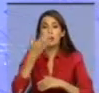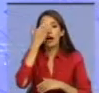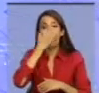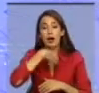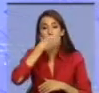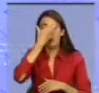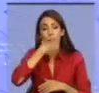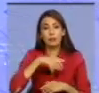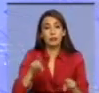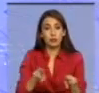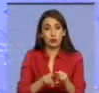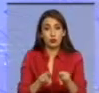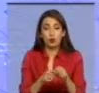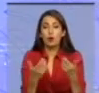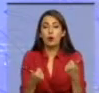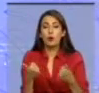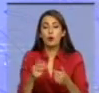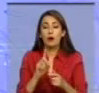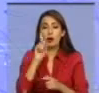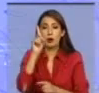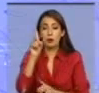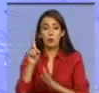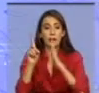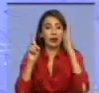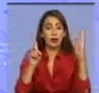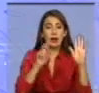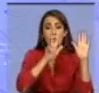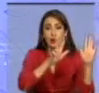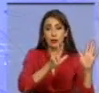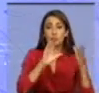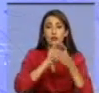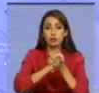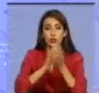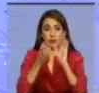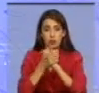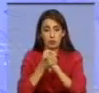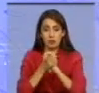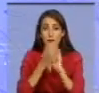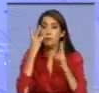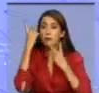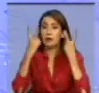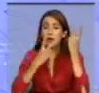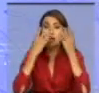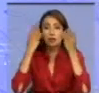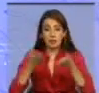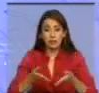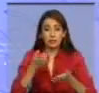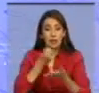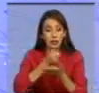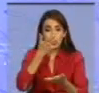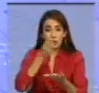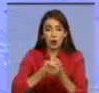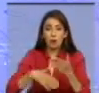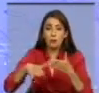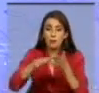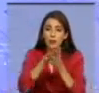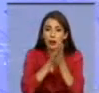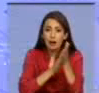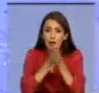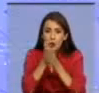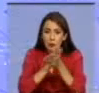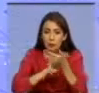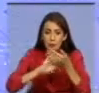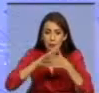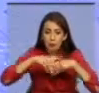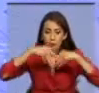la misma que se desarrolla del 1 al 8 de noviembre. Los visitantes podrán adquirir artesanías en barro, madera, pinturas,